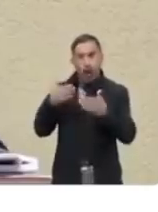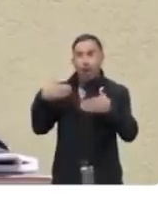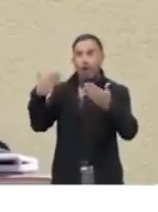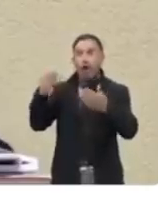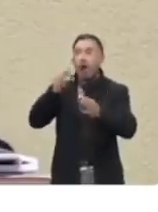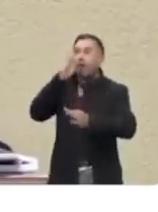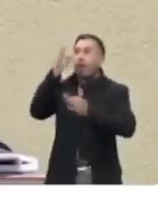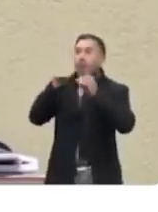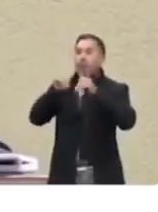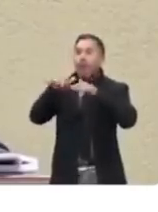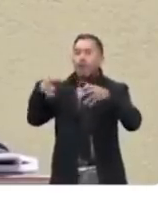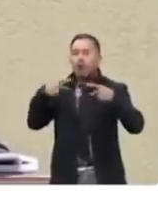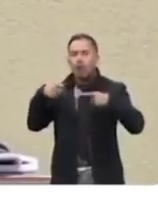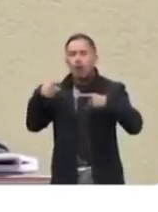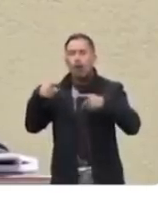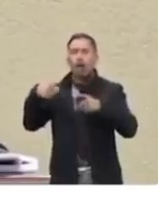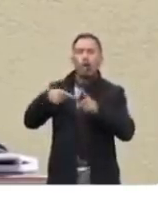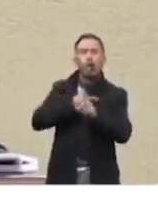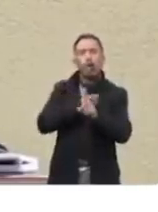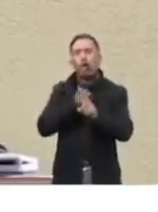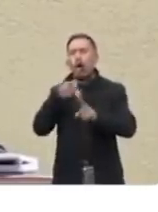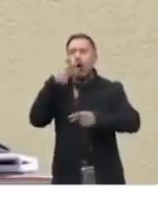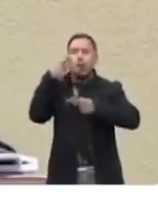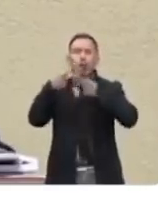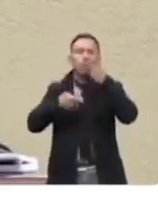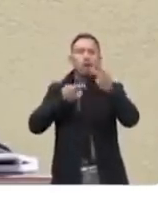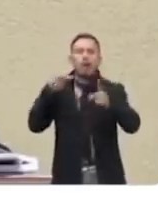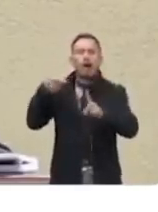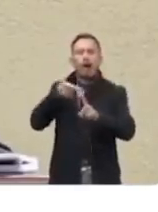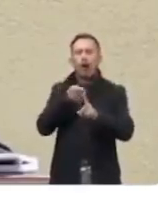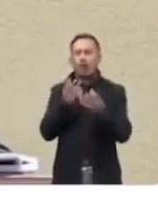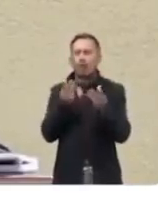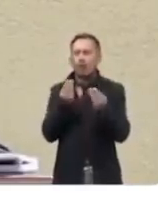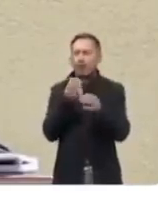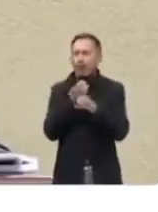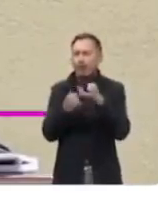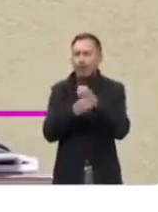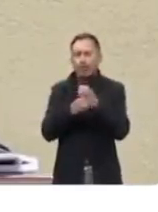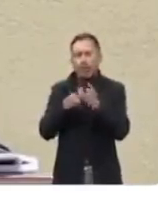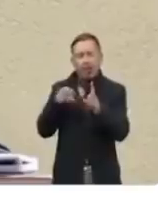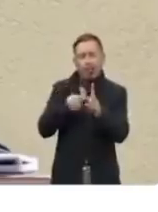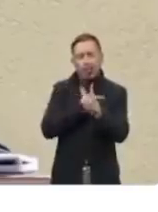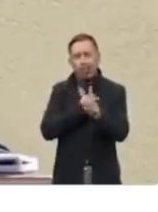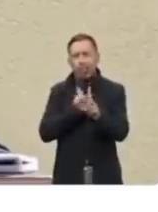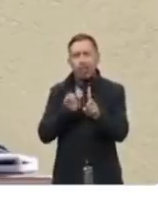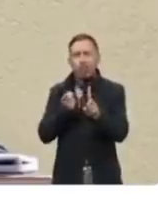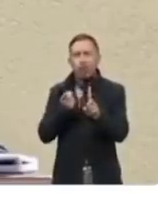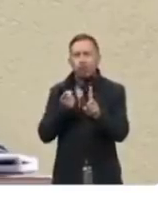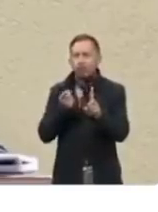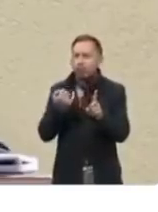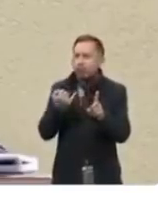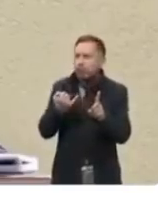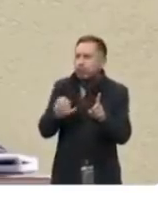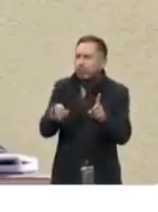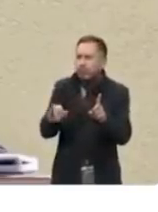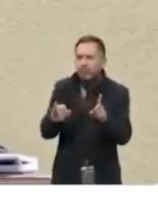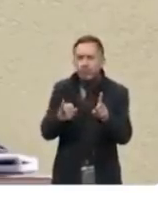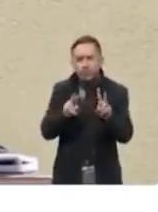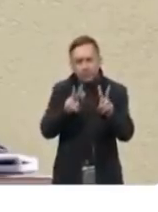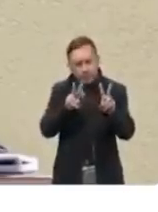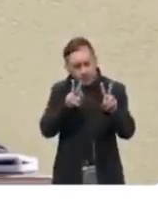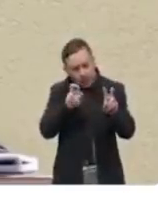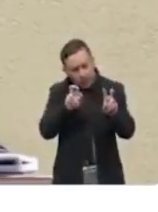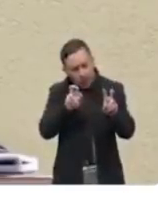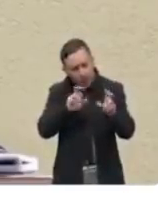se ha hablado de muchísimas cosas y paradójicamente de lo que menos se ha hablado desde la materia jurídica